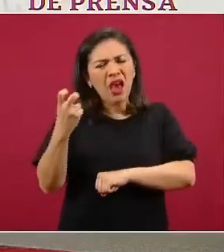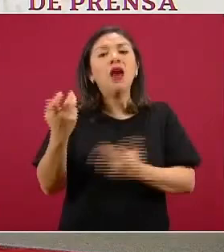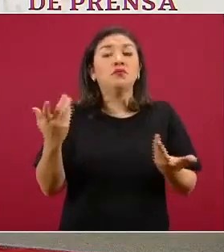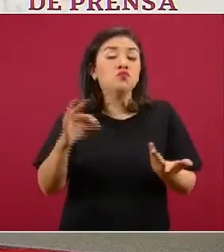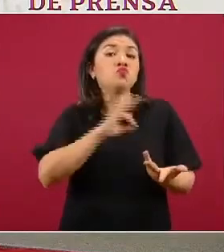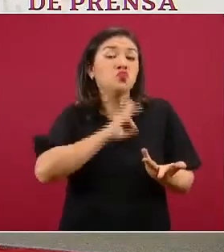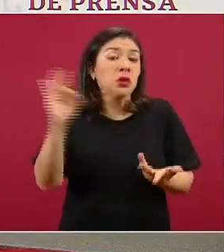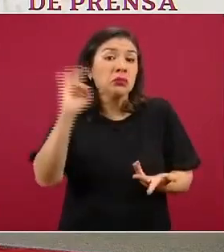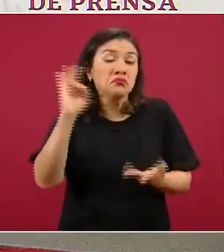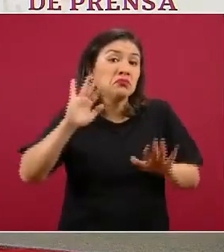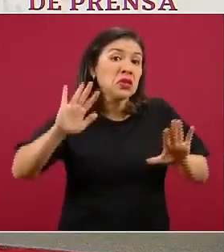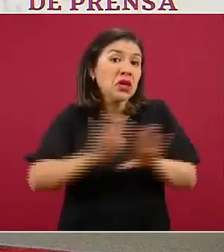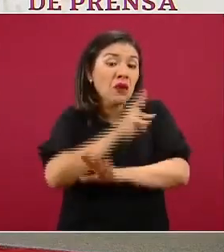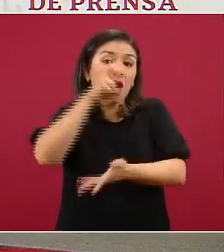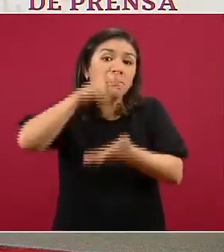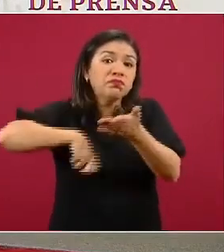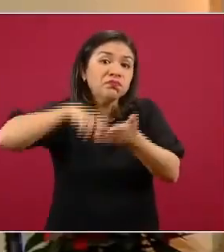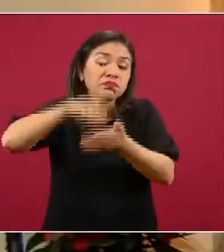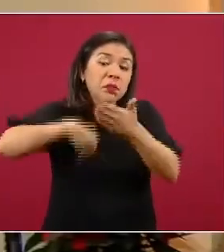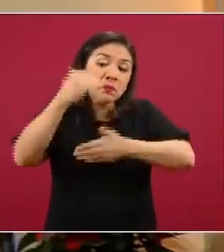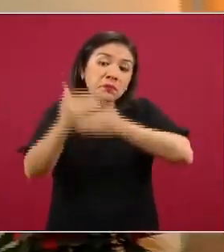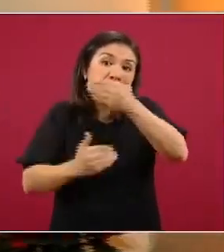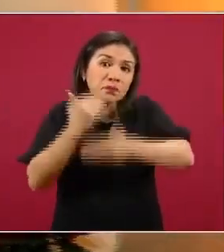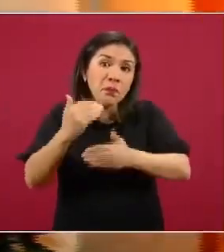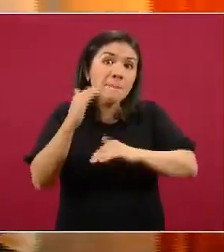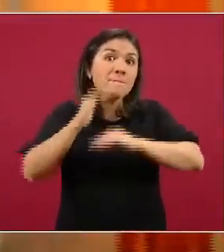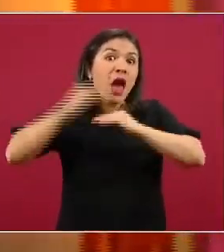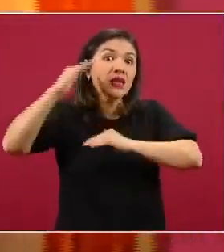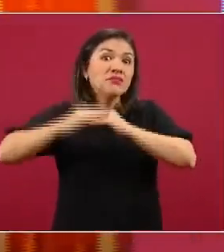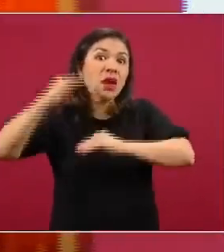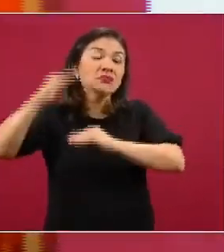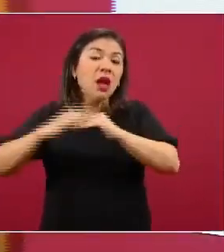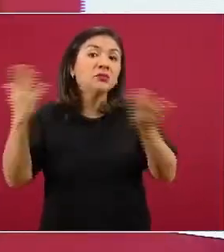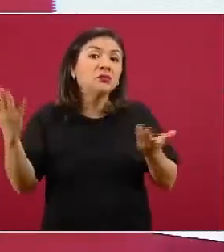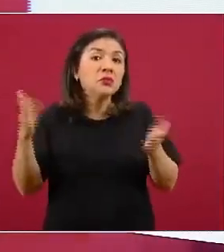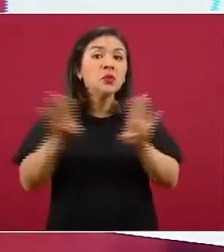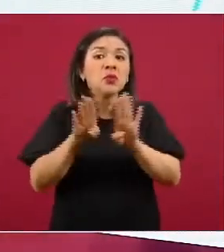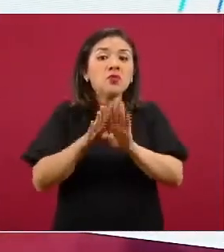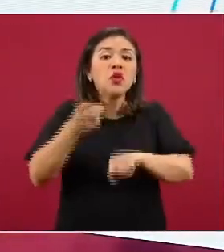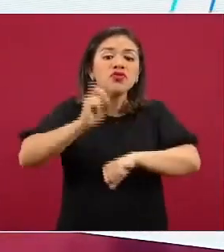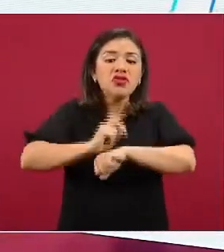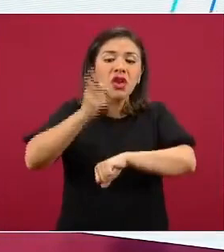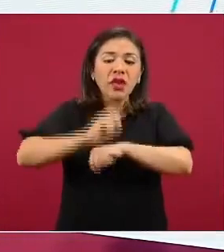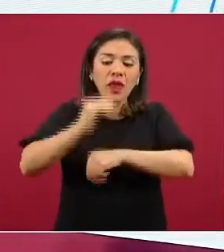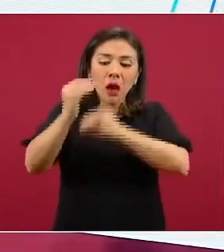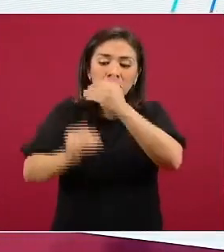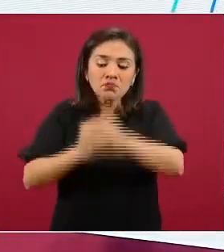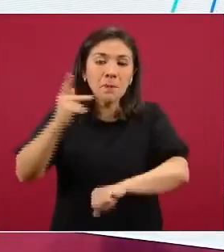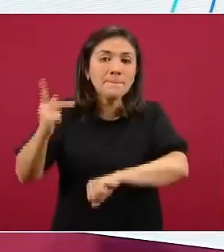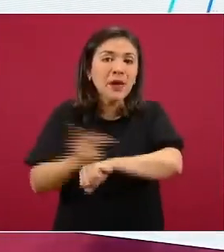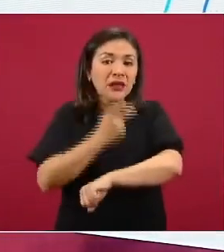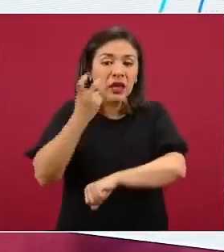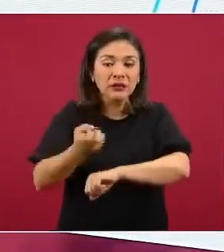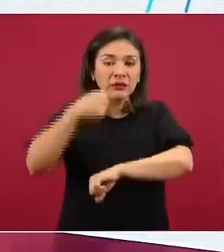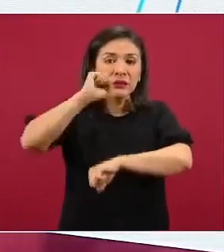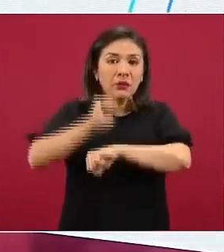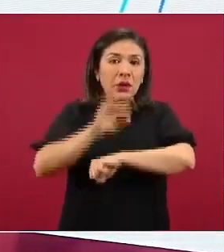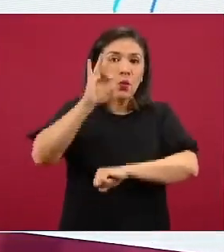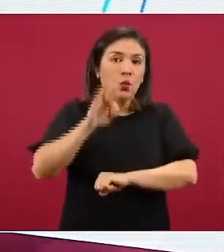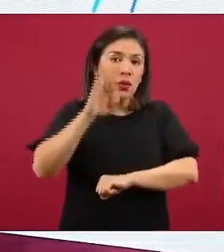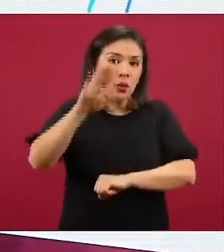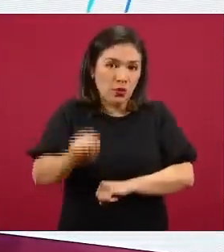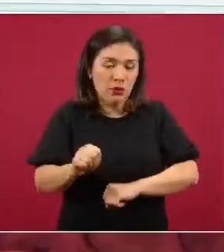posible que se vaya a ir cambiando y posiblemente aumentando en cada uno de los días que pase de esta semana, que es la semana